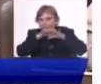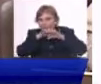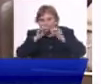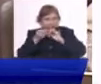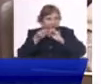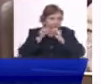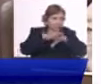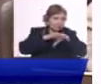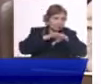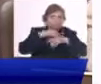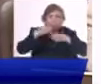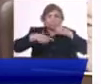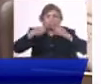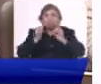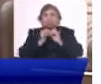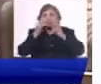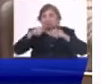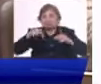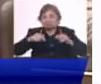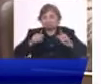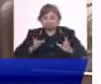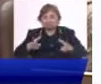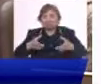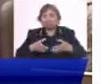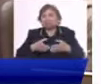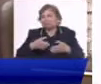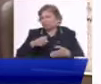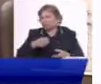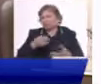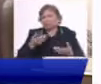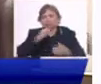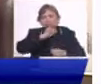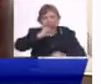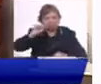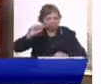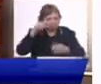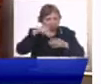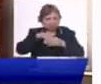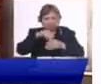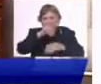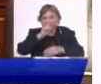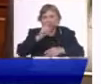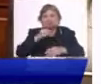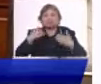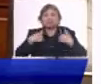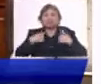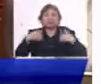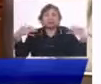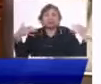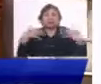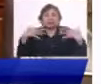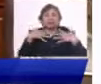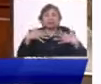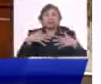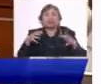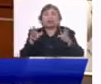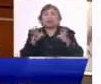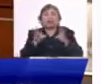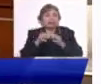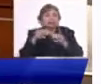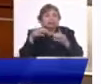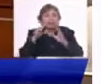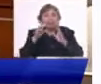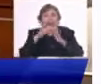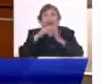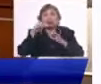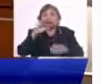destejen todos los días en el Congreso. Por eso vamos a votar en contra nosotros. ¿Le tienen miedo a la Asamblea Constituyente? Claro que le